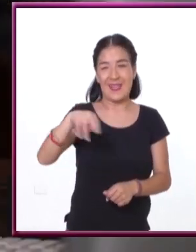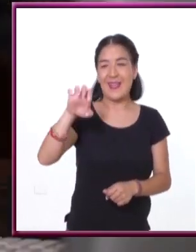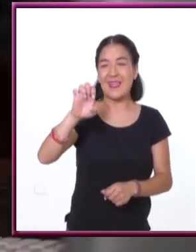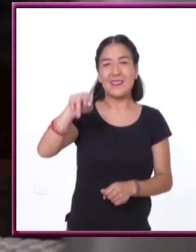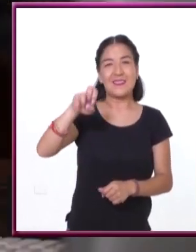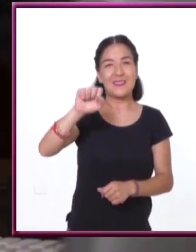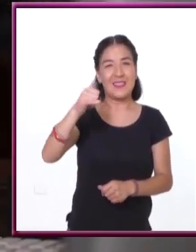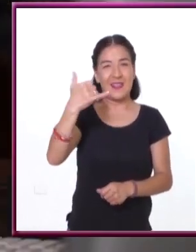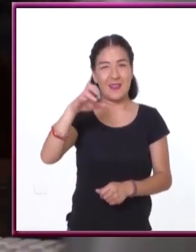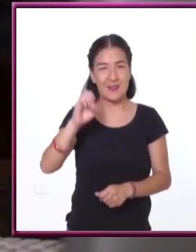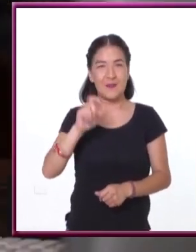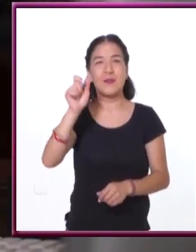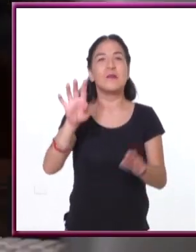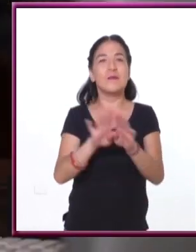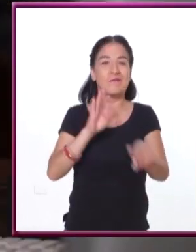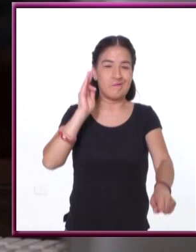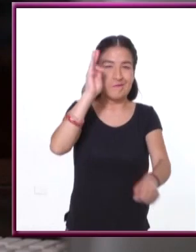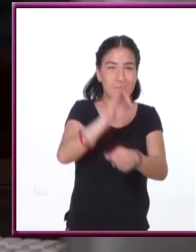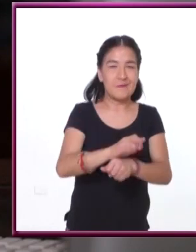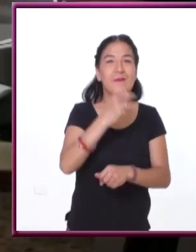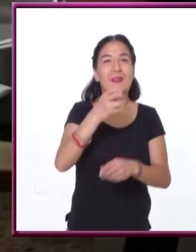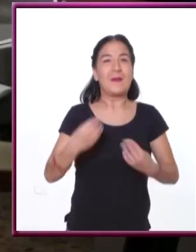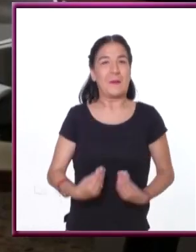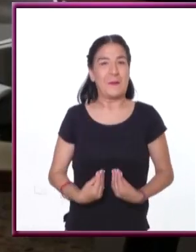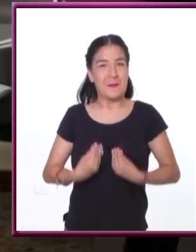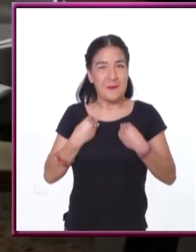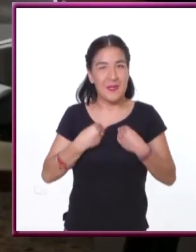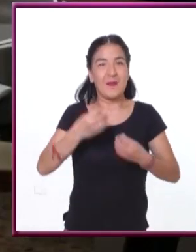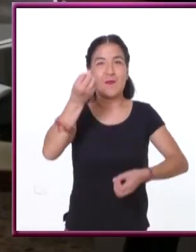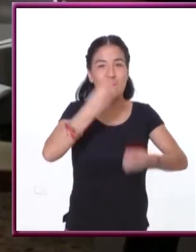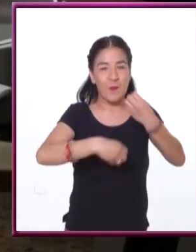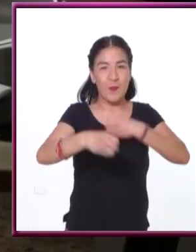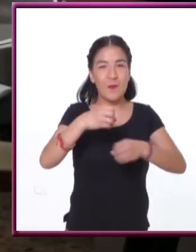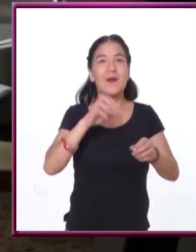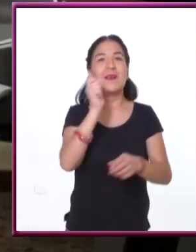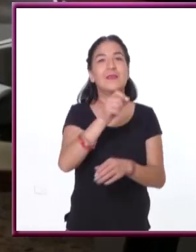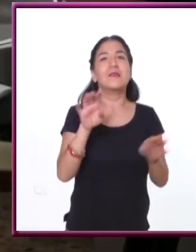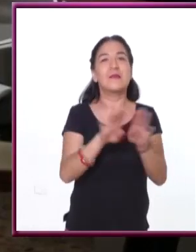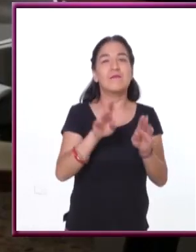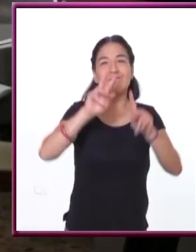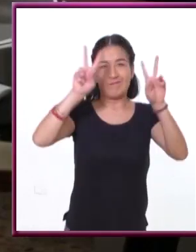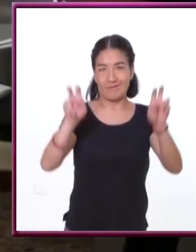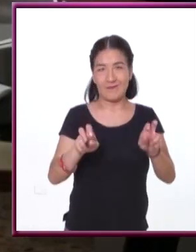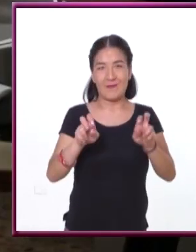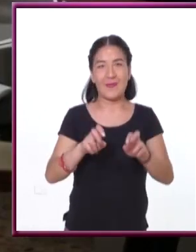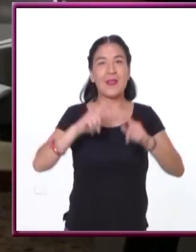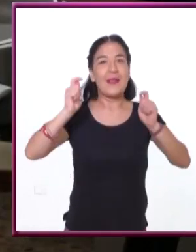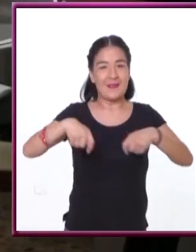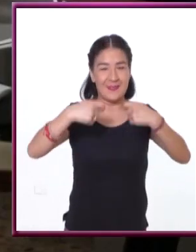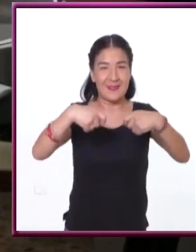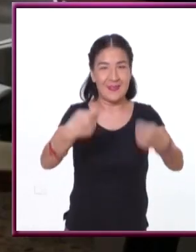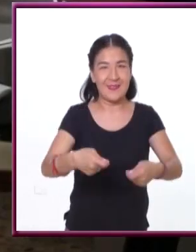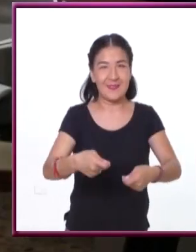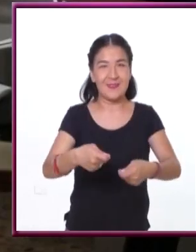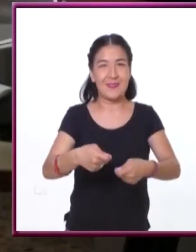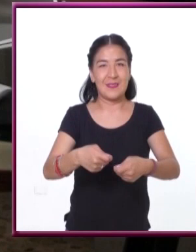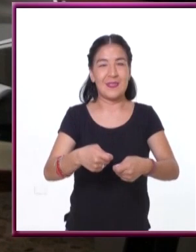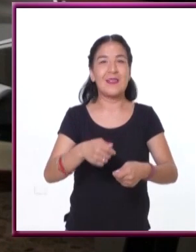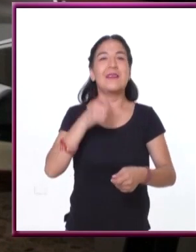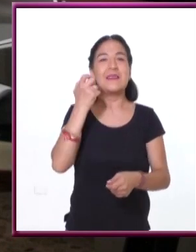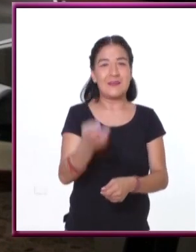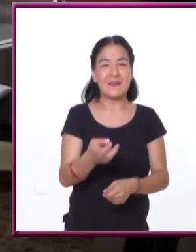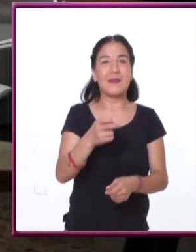de T.S. Eliot, que él defendió en Vida y Obra, que se titula La tradición